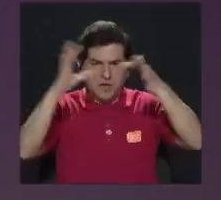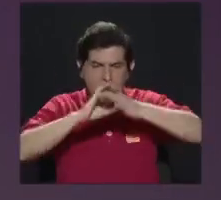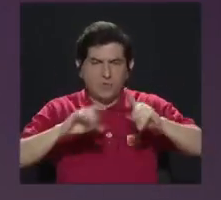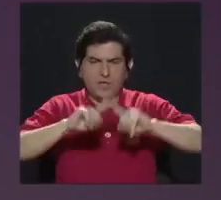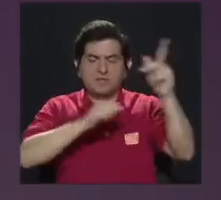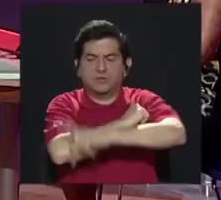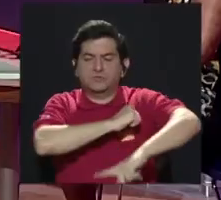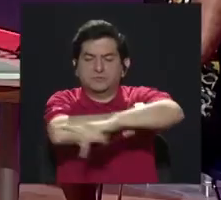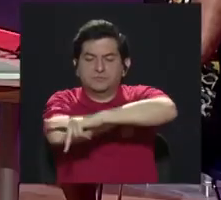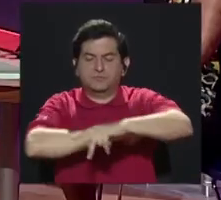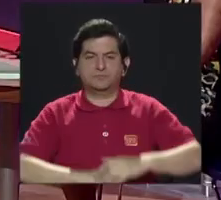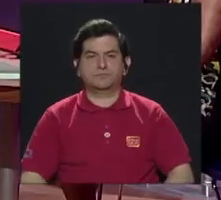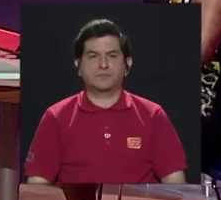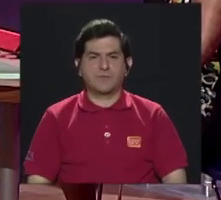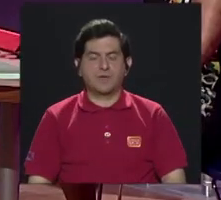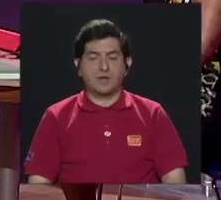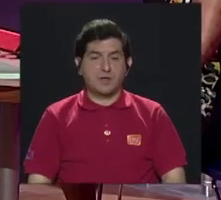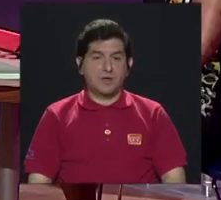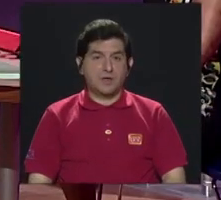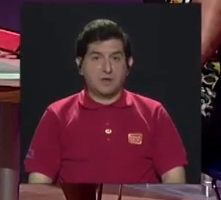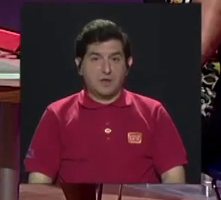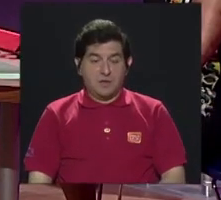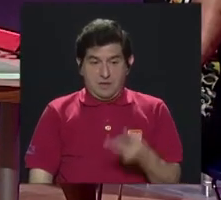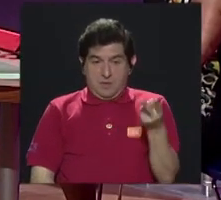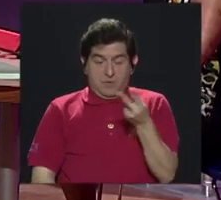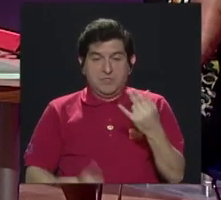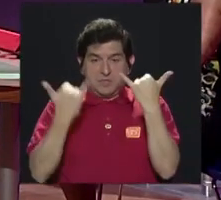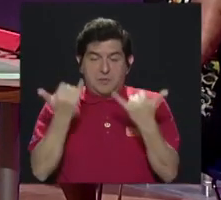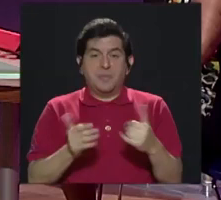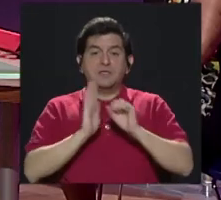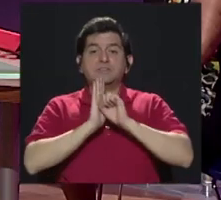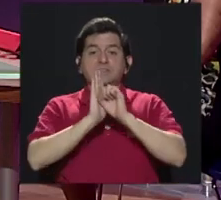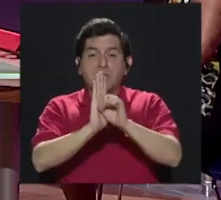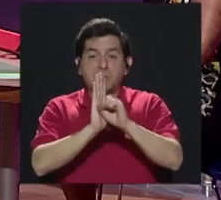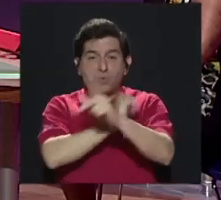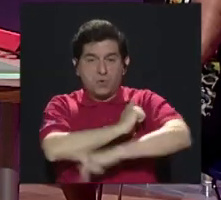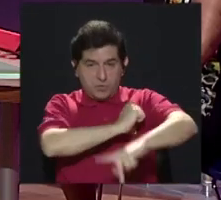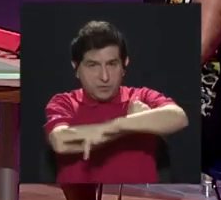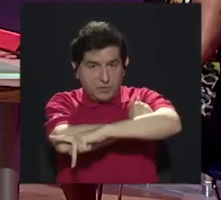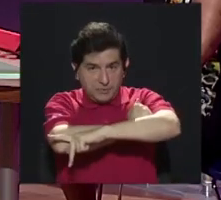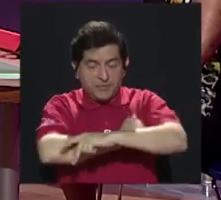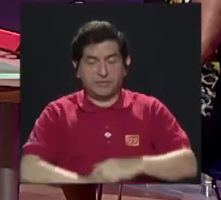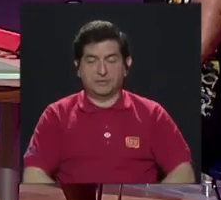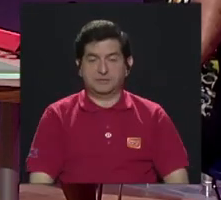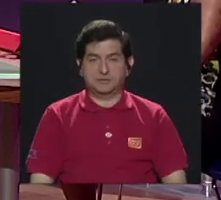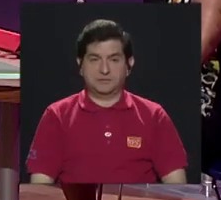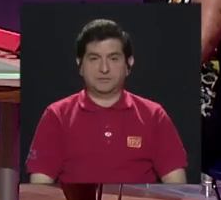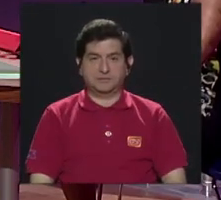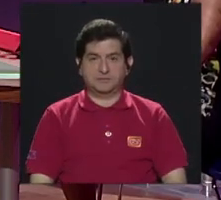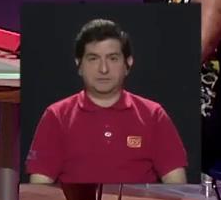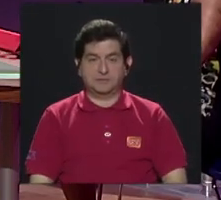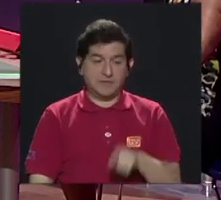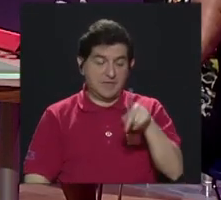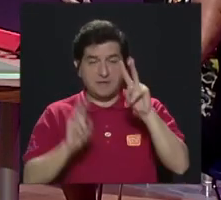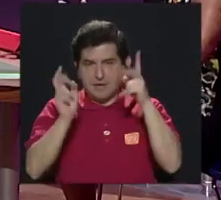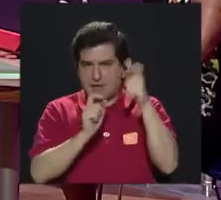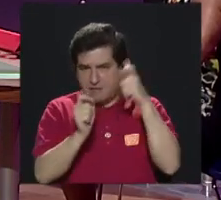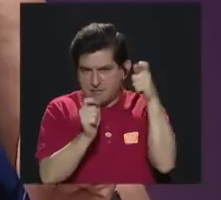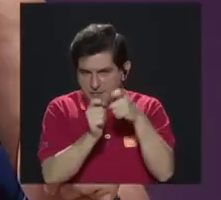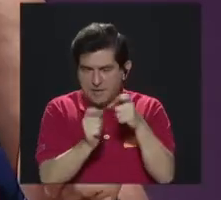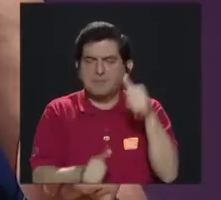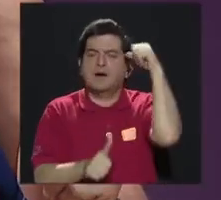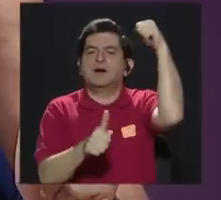otros países. Se han convertido ustedes en un hito en este país, en este y en este tema.